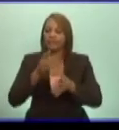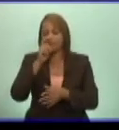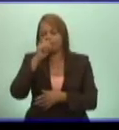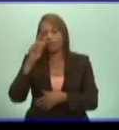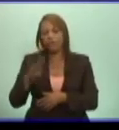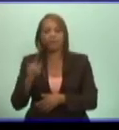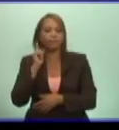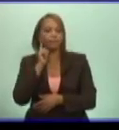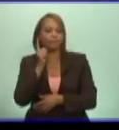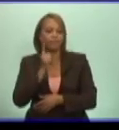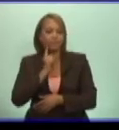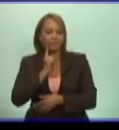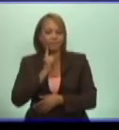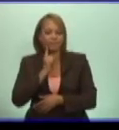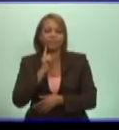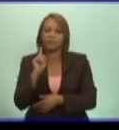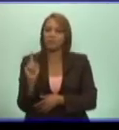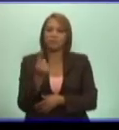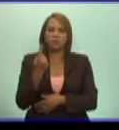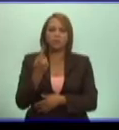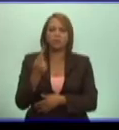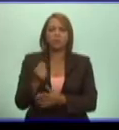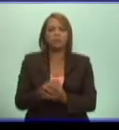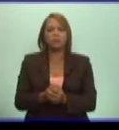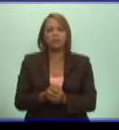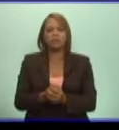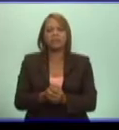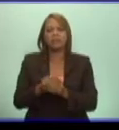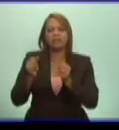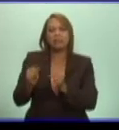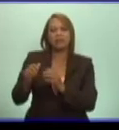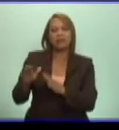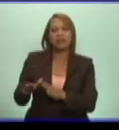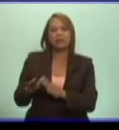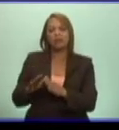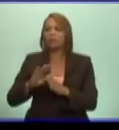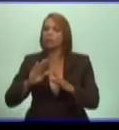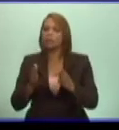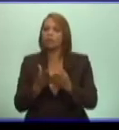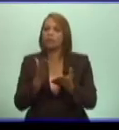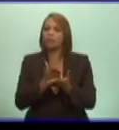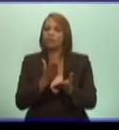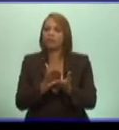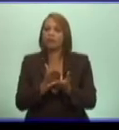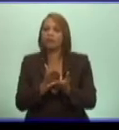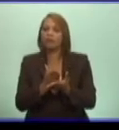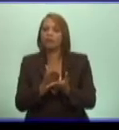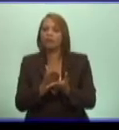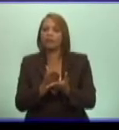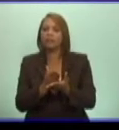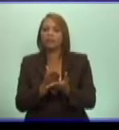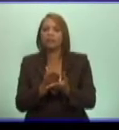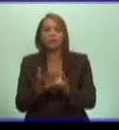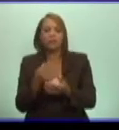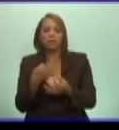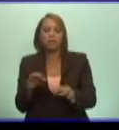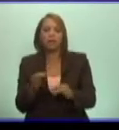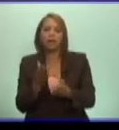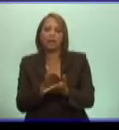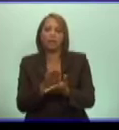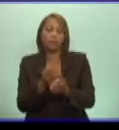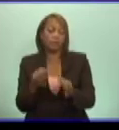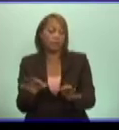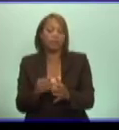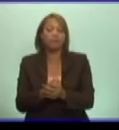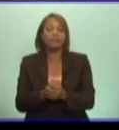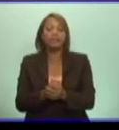discapacidad auditiva, no solamente dejarlo en el marco de los estudiantes que cursan estudios en los contextos regulares. A la vez de que ha sido